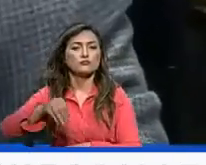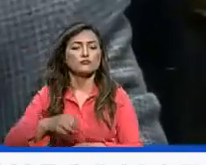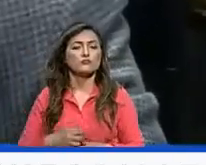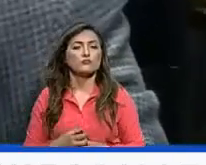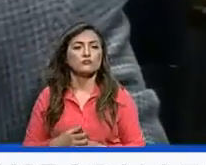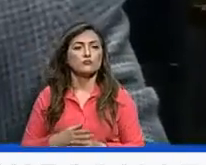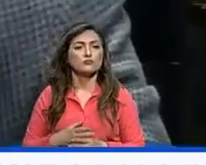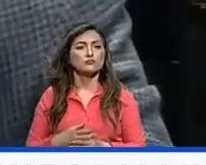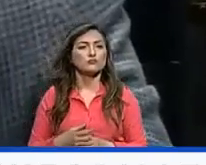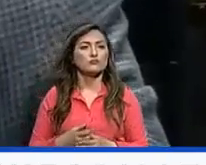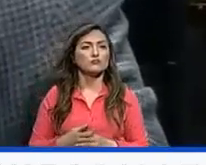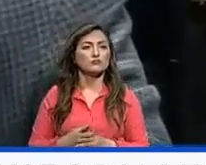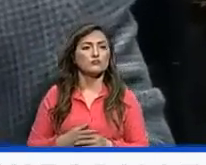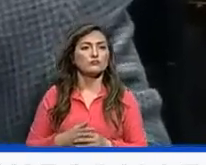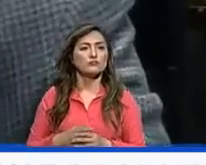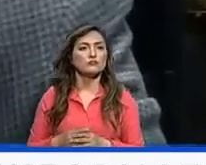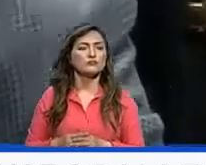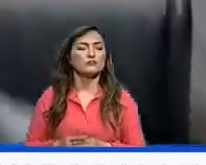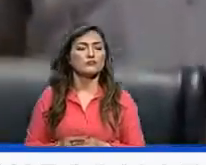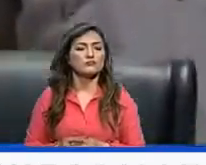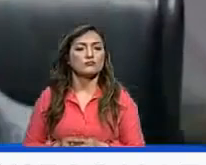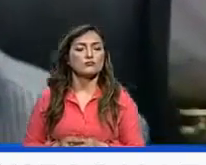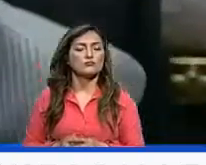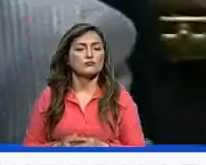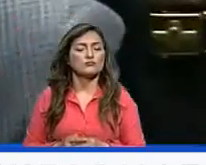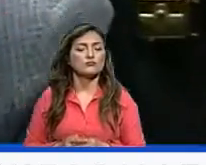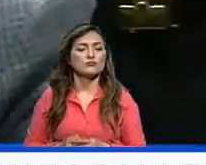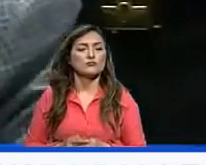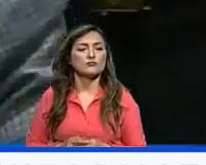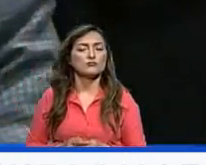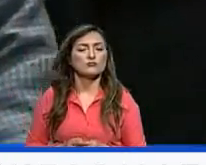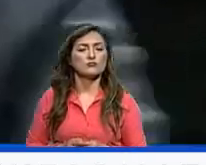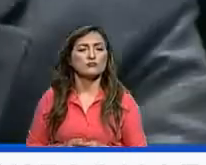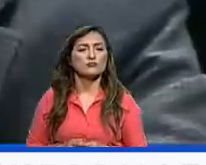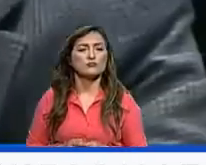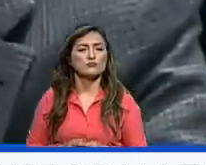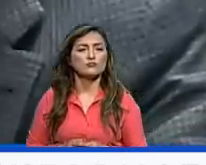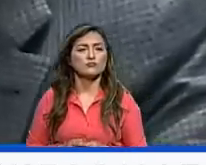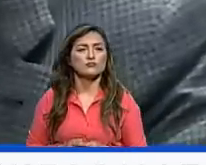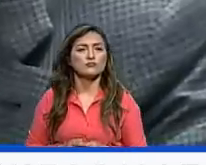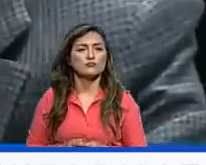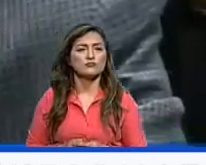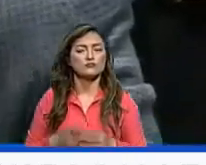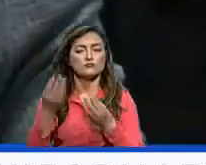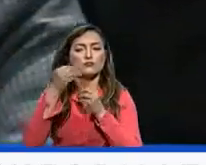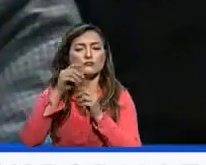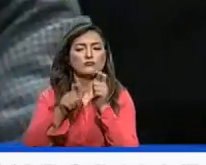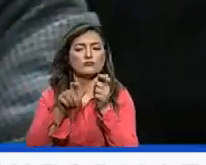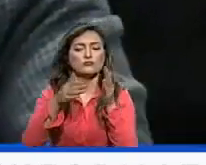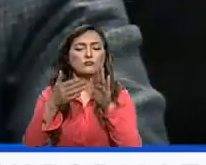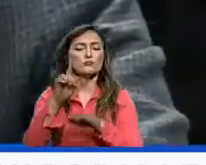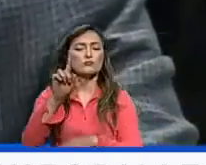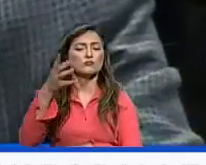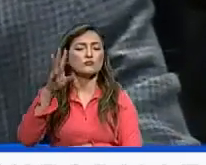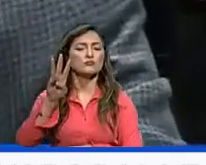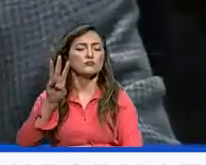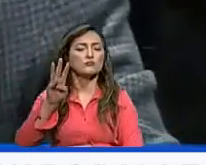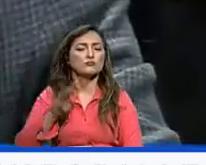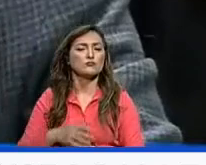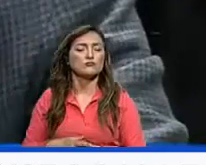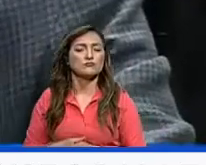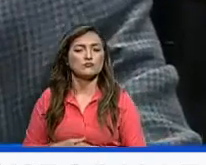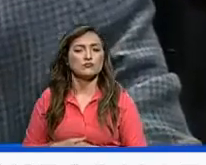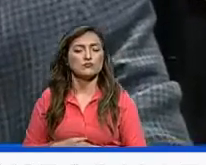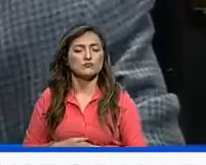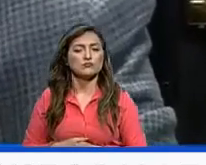saldos al momento nos dicen que hay 116 fallecidos y